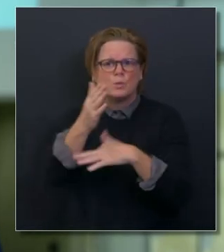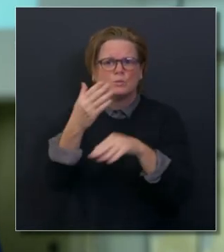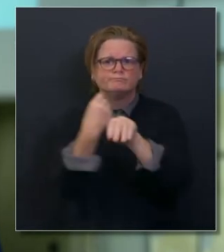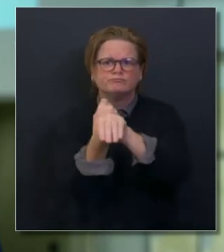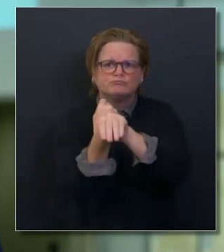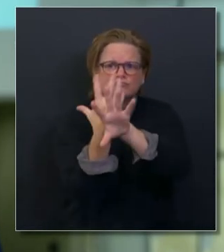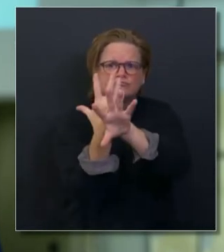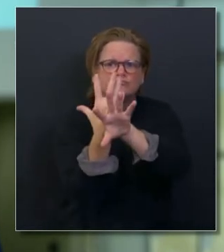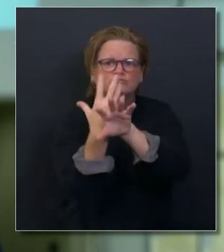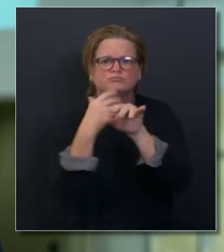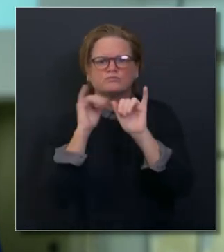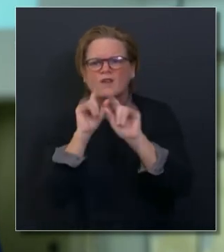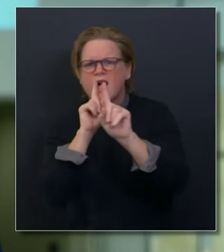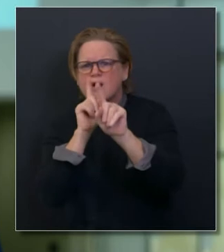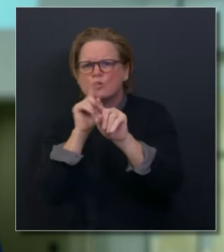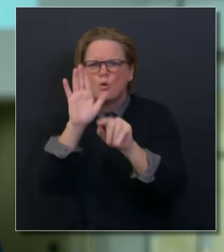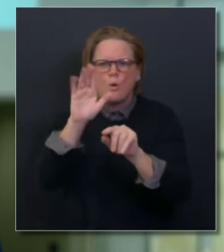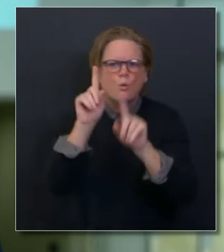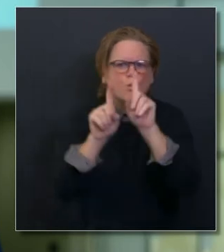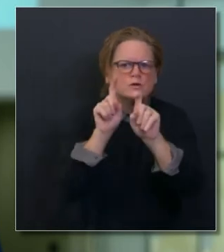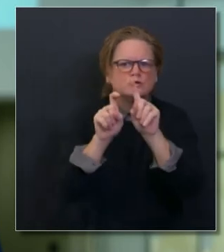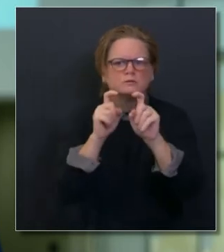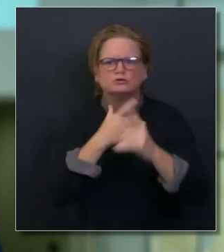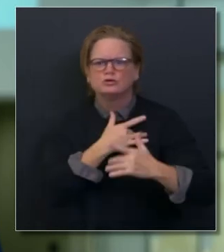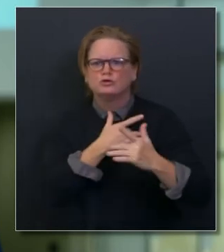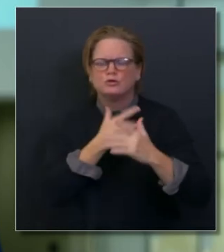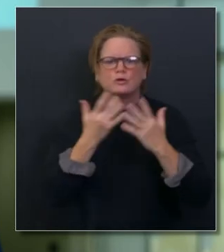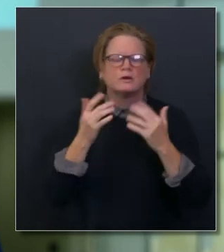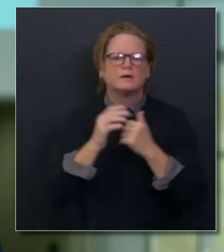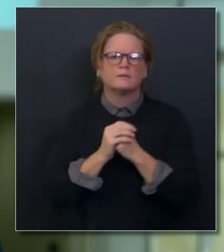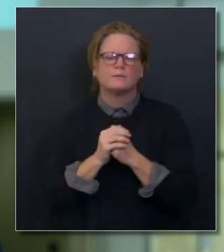un proyecto de cuidados intensivos a